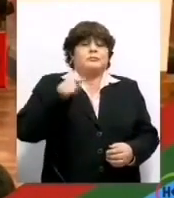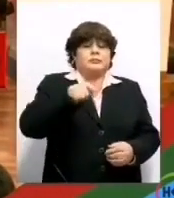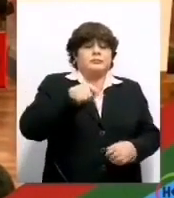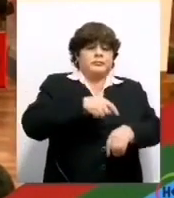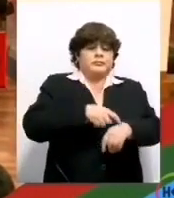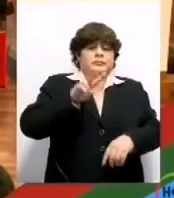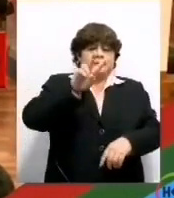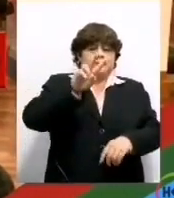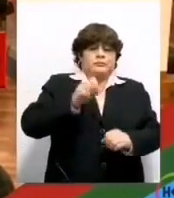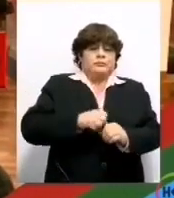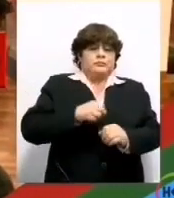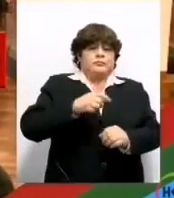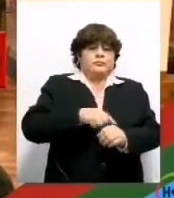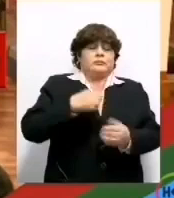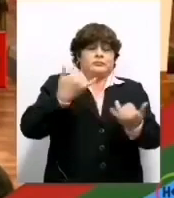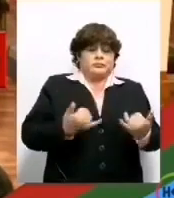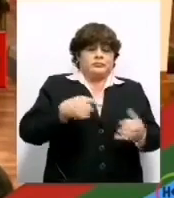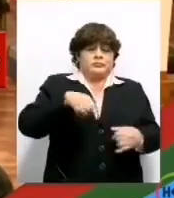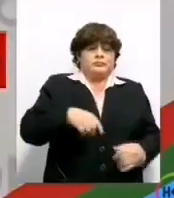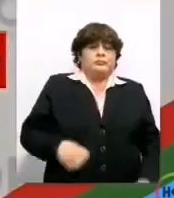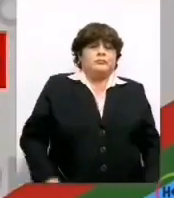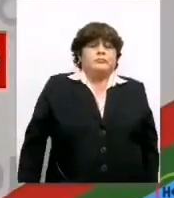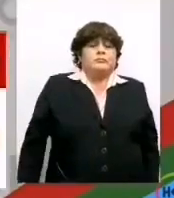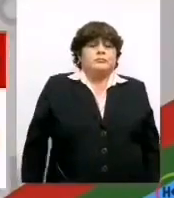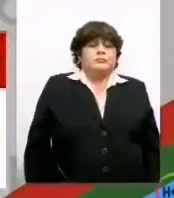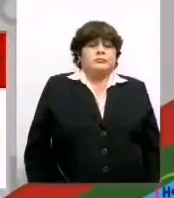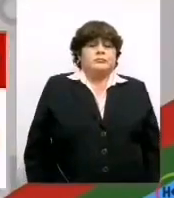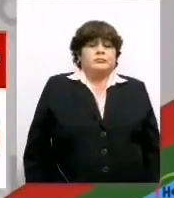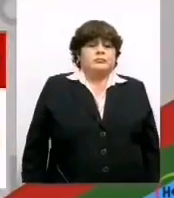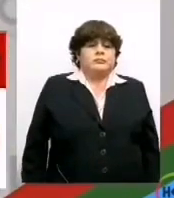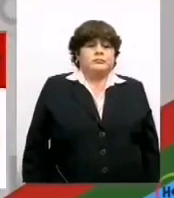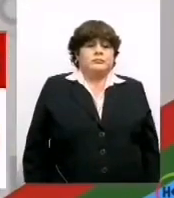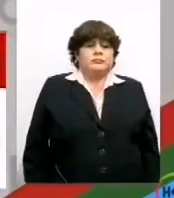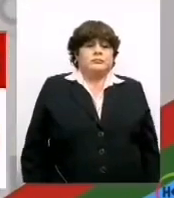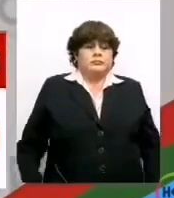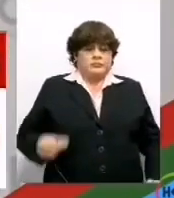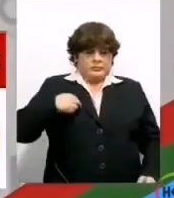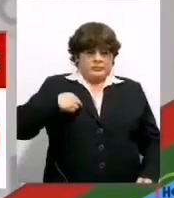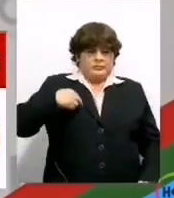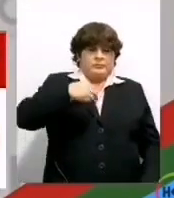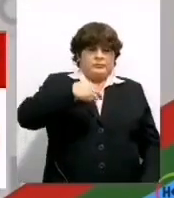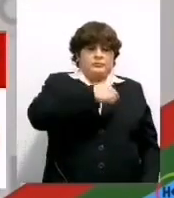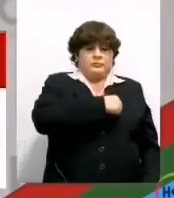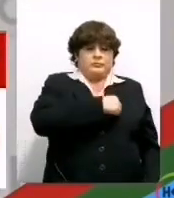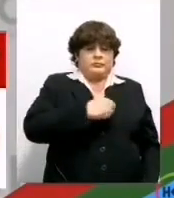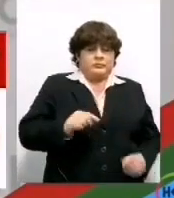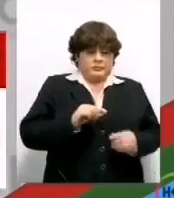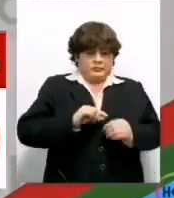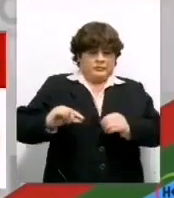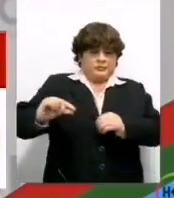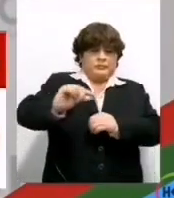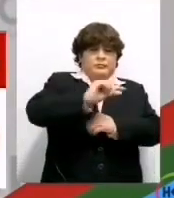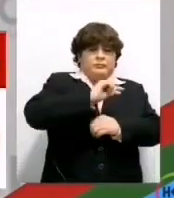dos minutos desde ahora en nuestra gestión